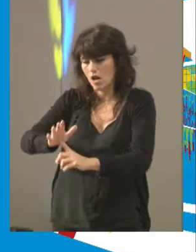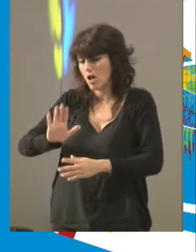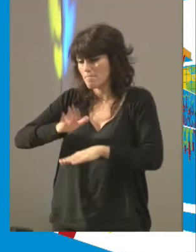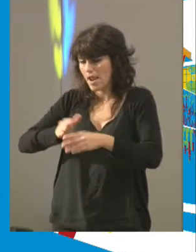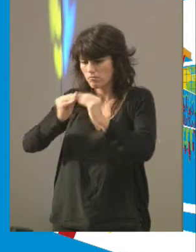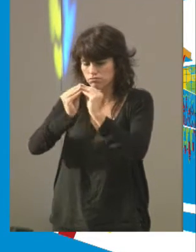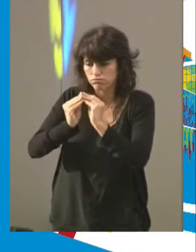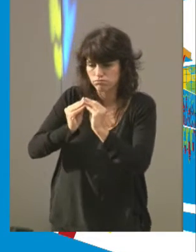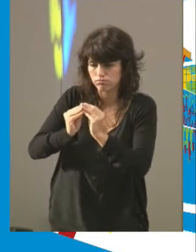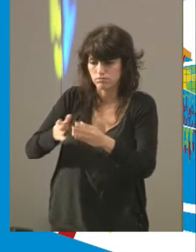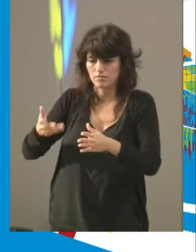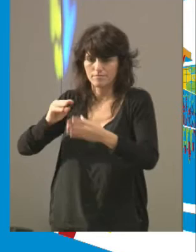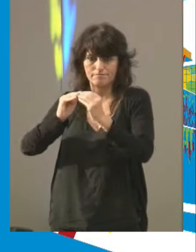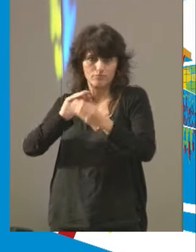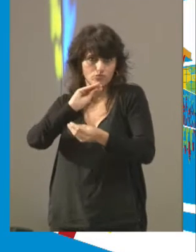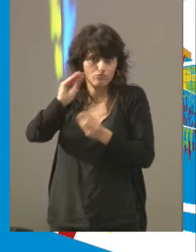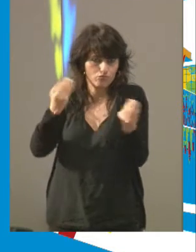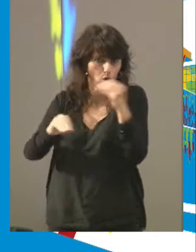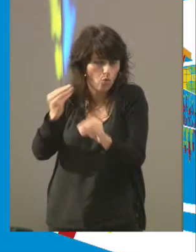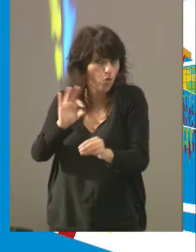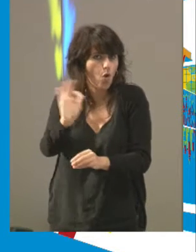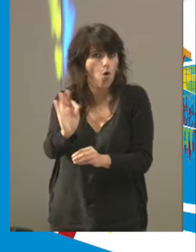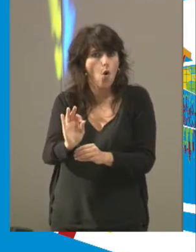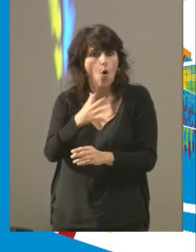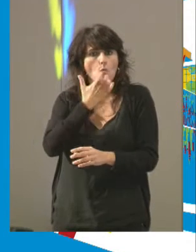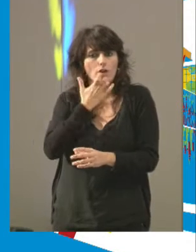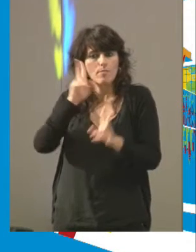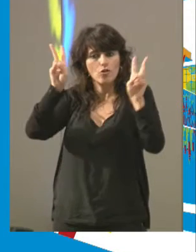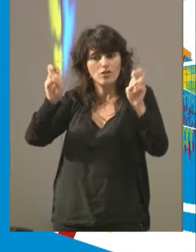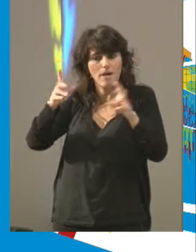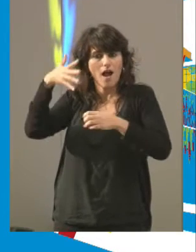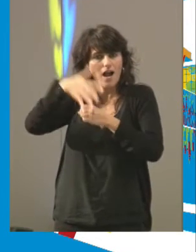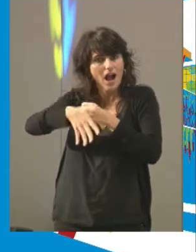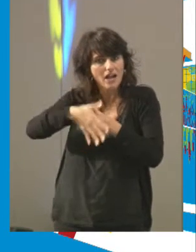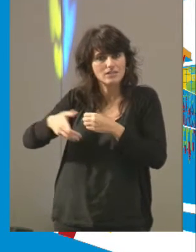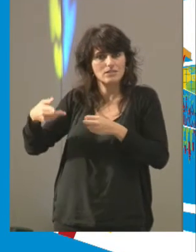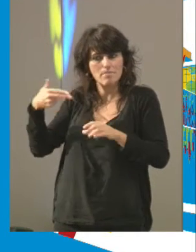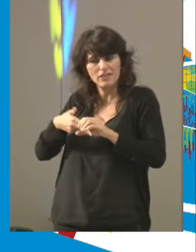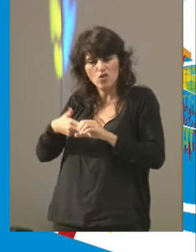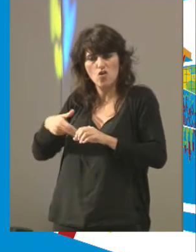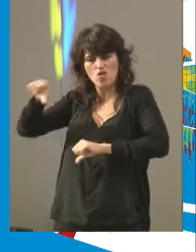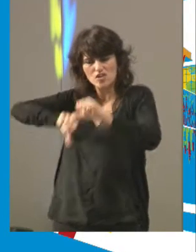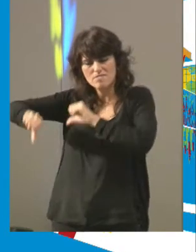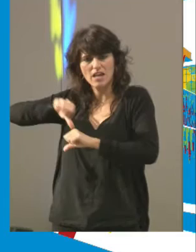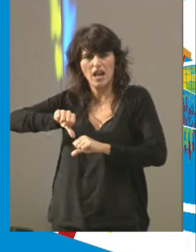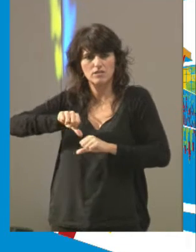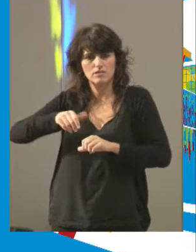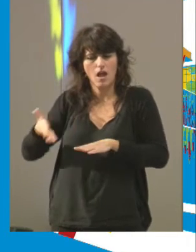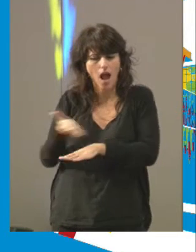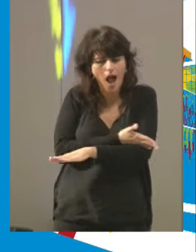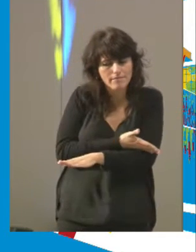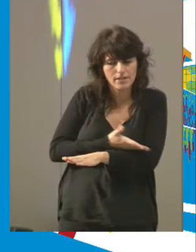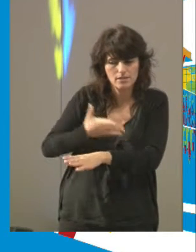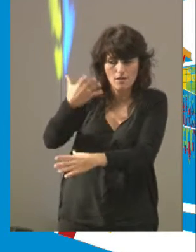ese aerogenerador. O en grandes temas de gas, petróleo, químicas. Predecir antes de que fallen